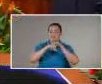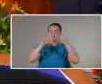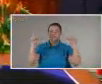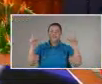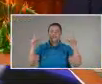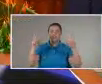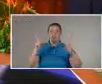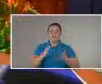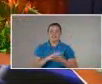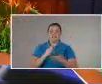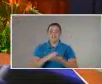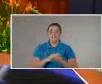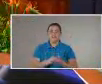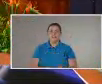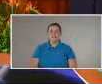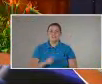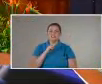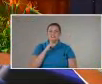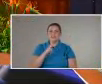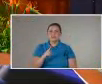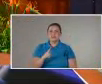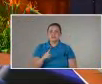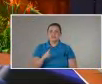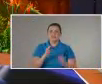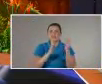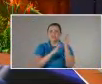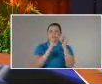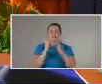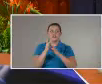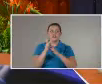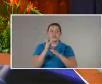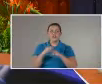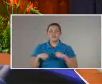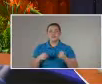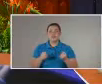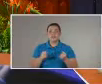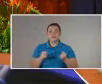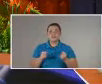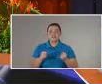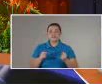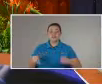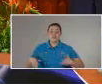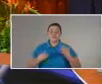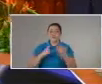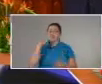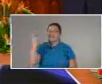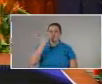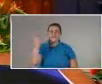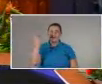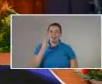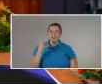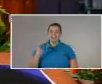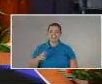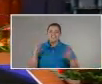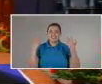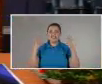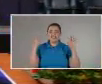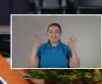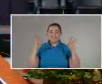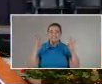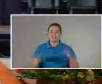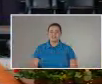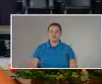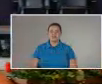Lucas capítulo 10 dice que Jesús prácticamente lo que hizo fue remolinear de alegría cuando los